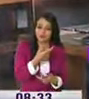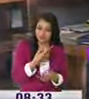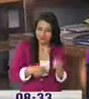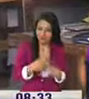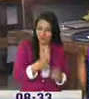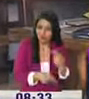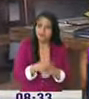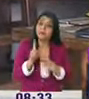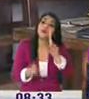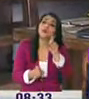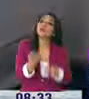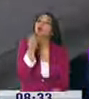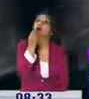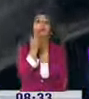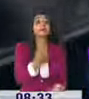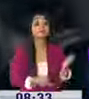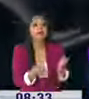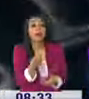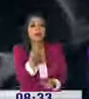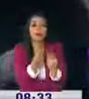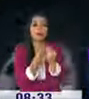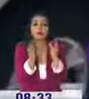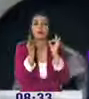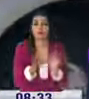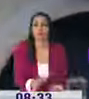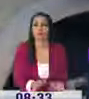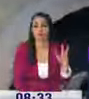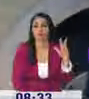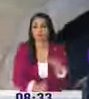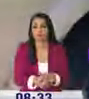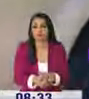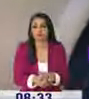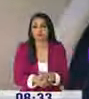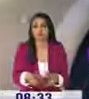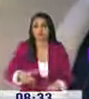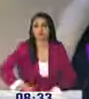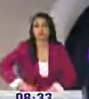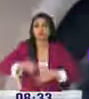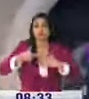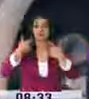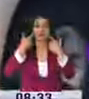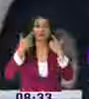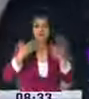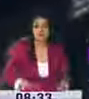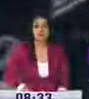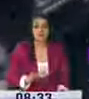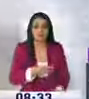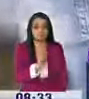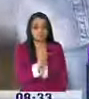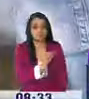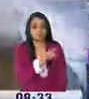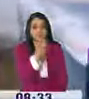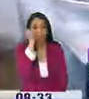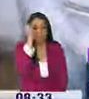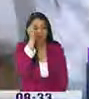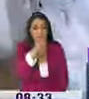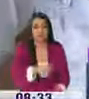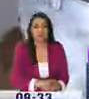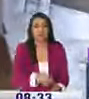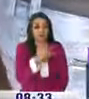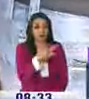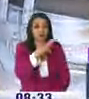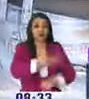preguntó qué les apetece, pero fue lo último que habló. Enseguida la agente fiscal le leyó sus derechos. Queda aprehendido por